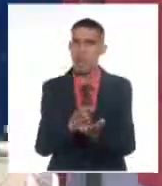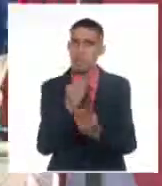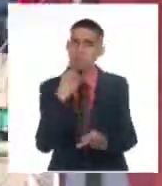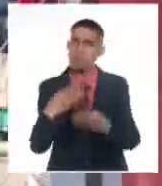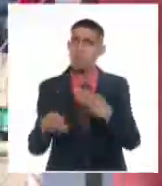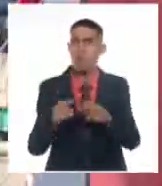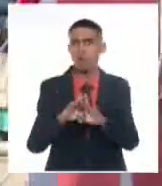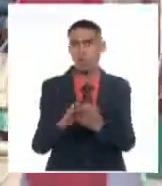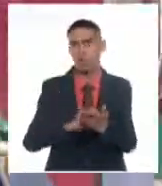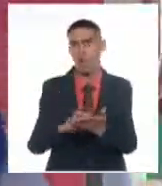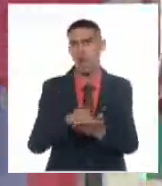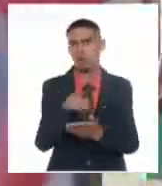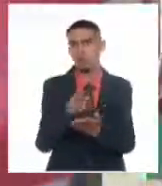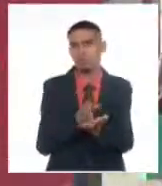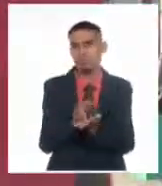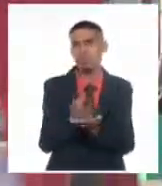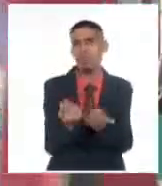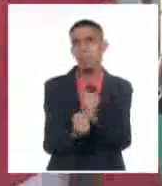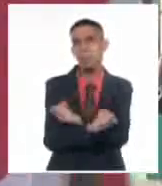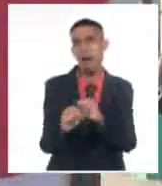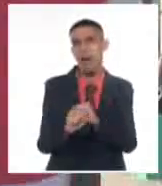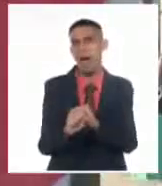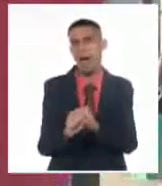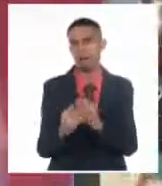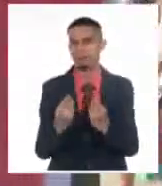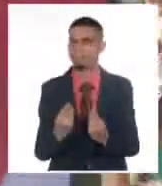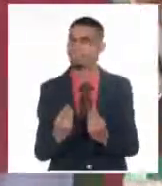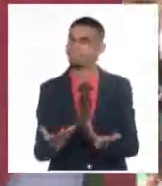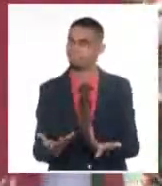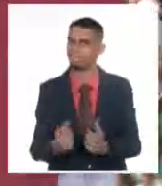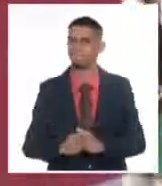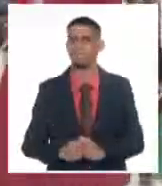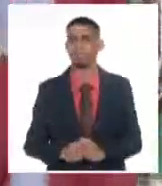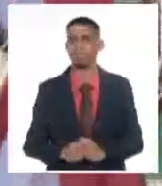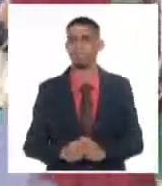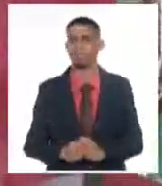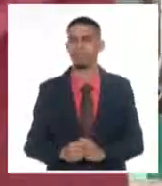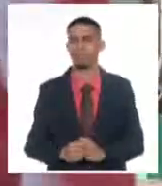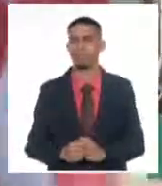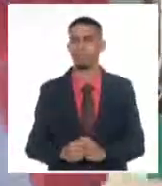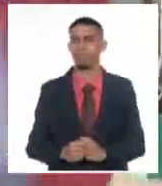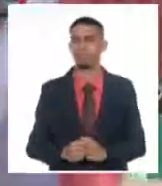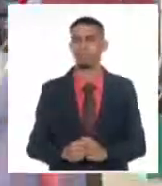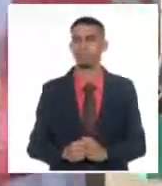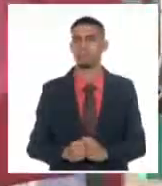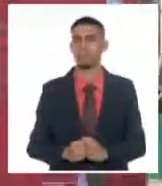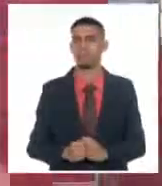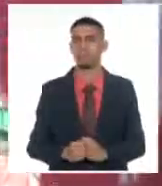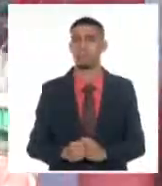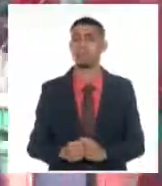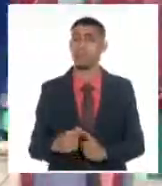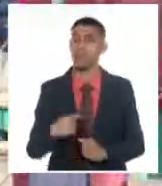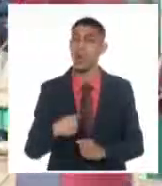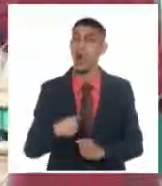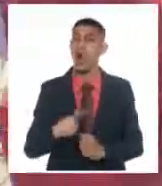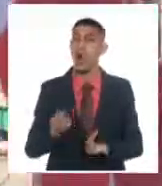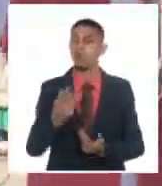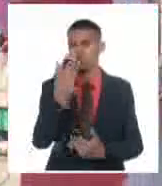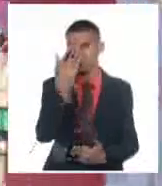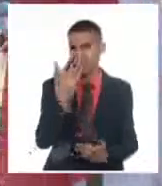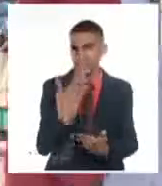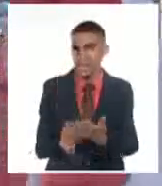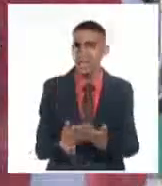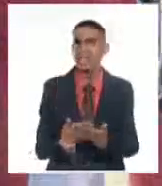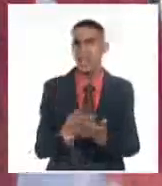enviar mucha fuerza y ánimo, en especial al doctor Adel, el doctor Faye, que están ofreciendo su labor en campos de